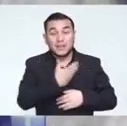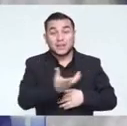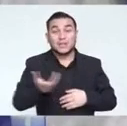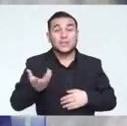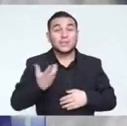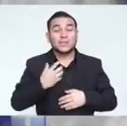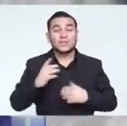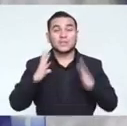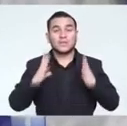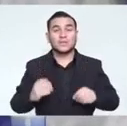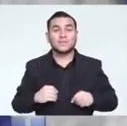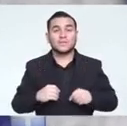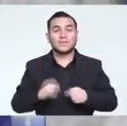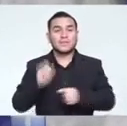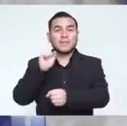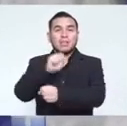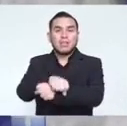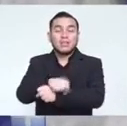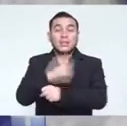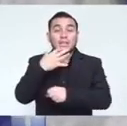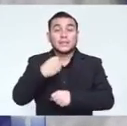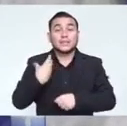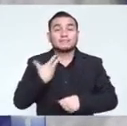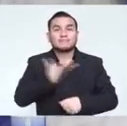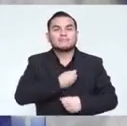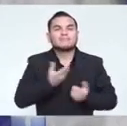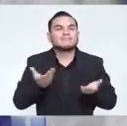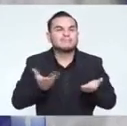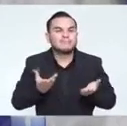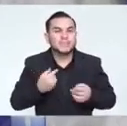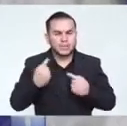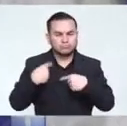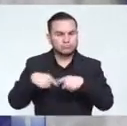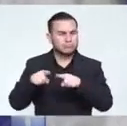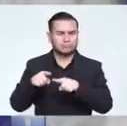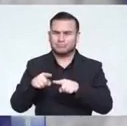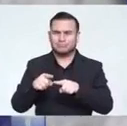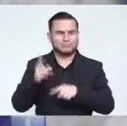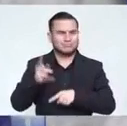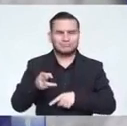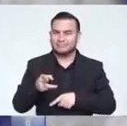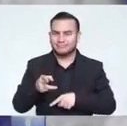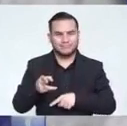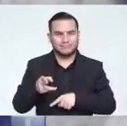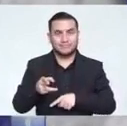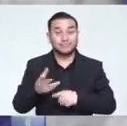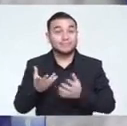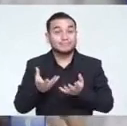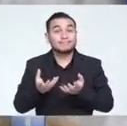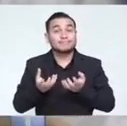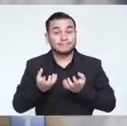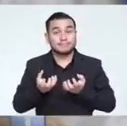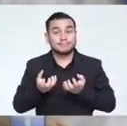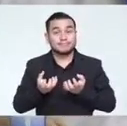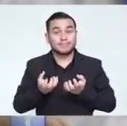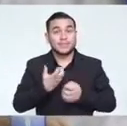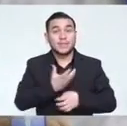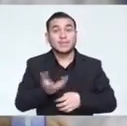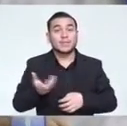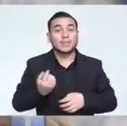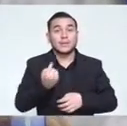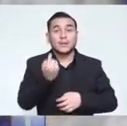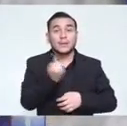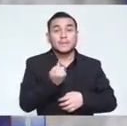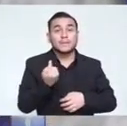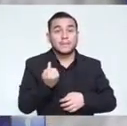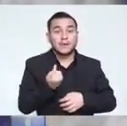necesarias al gobierno. Y nosotros ya no estamos dispuestos a seguir en el juego de ellos. Queremos que ellos tomen